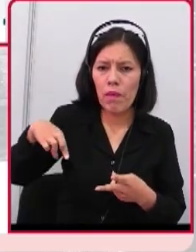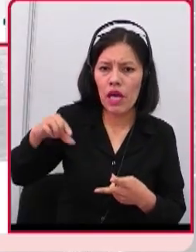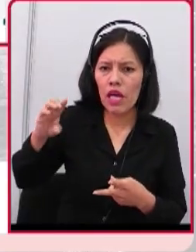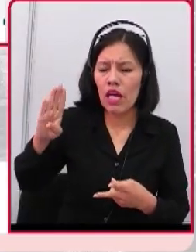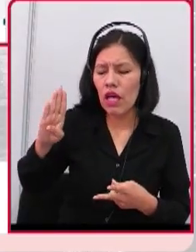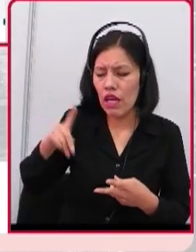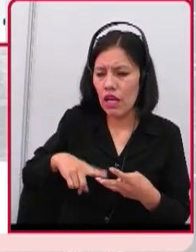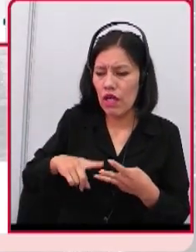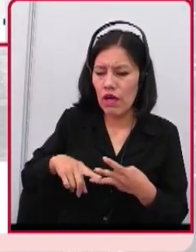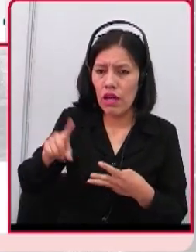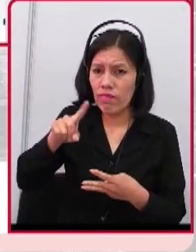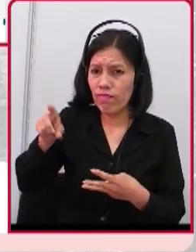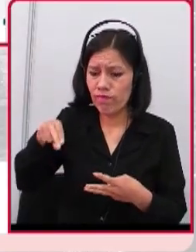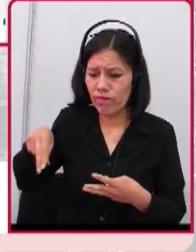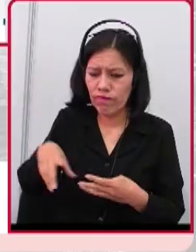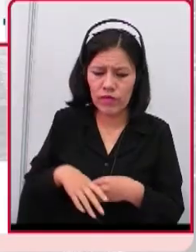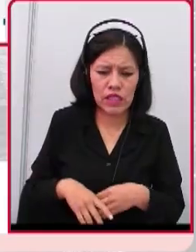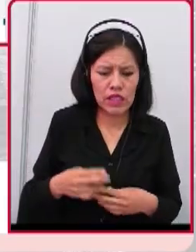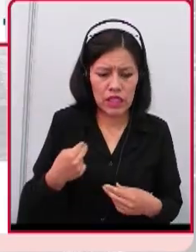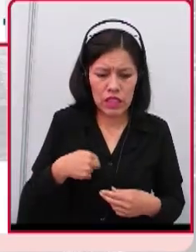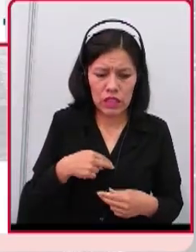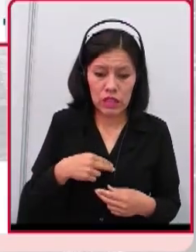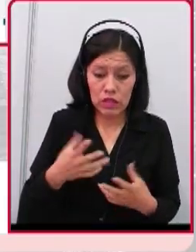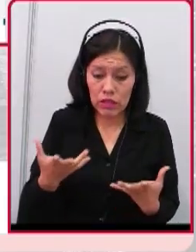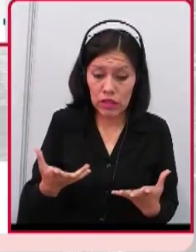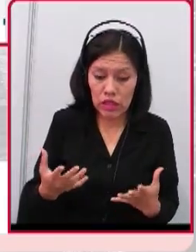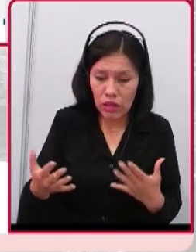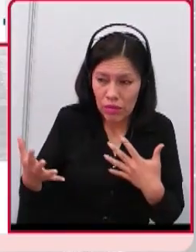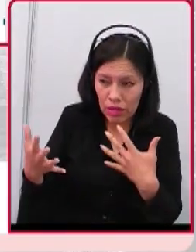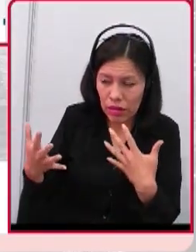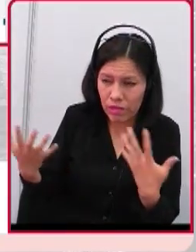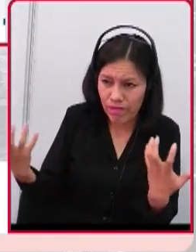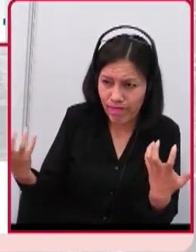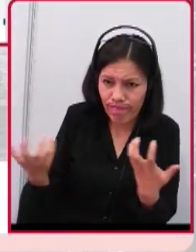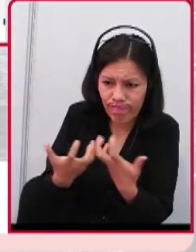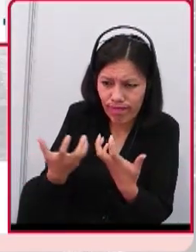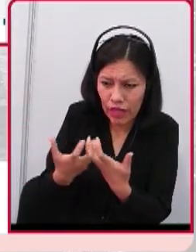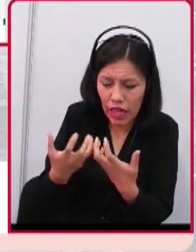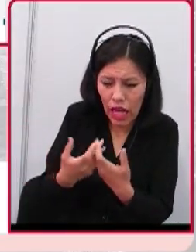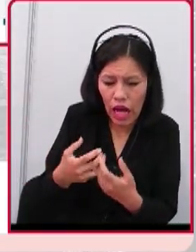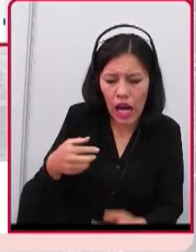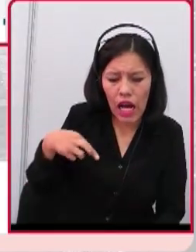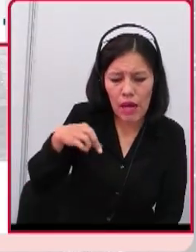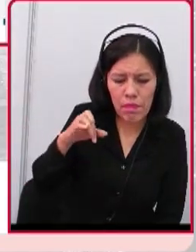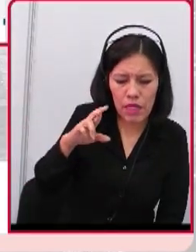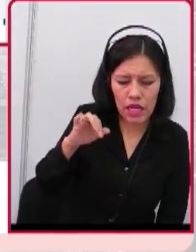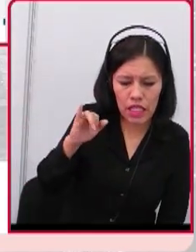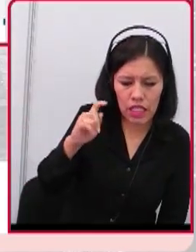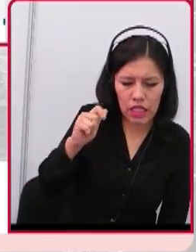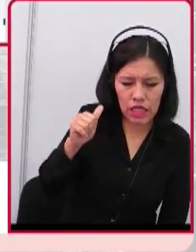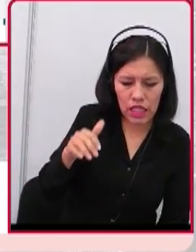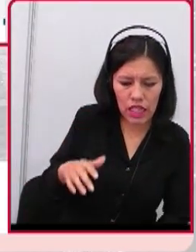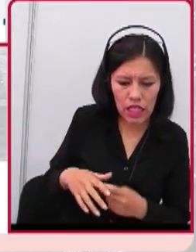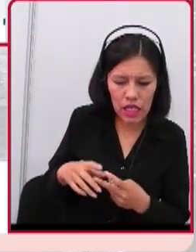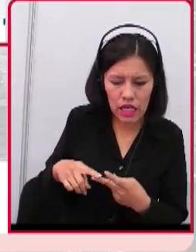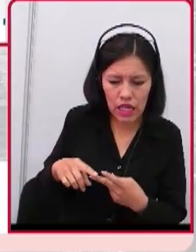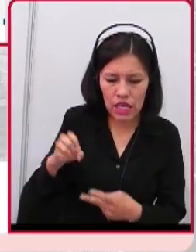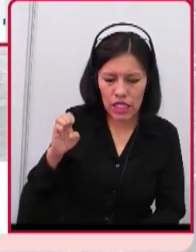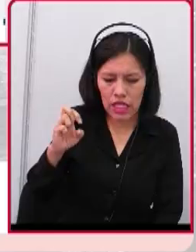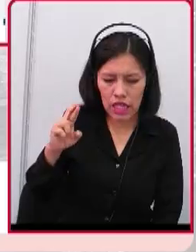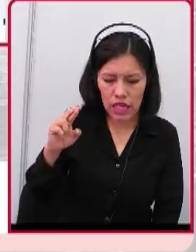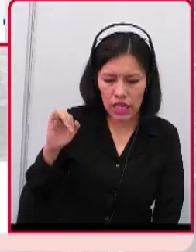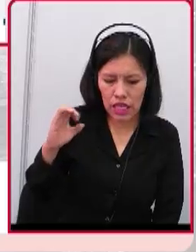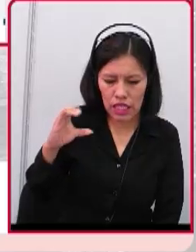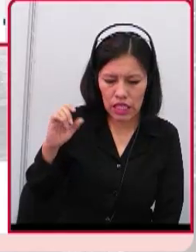principalmente a asociaciones tipo sericita, pirita, cuarzo y obviamente a los calcáreos.